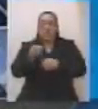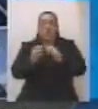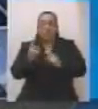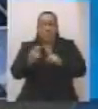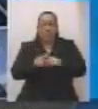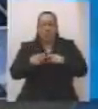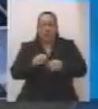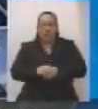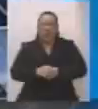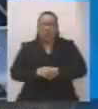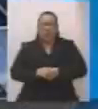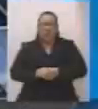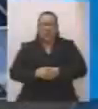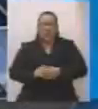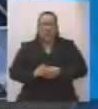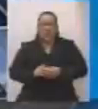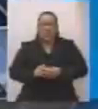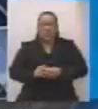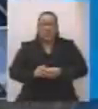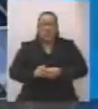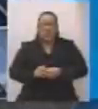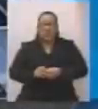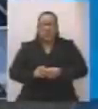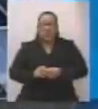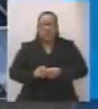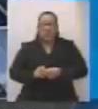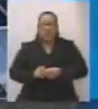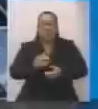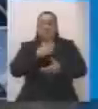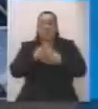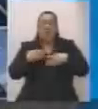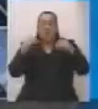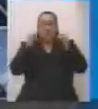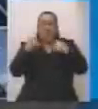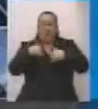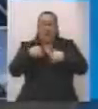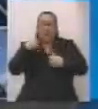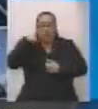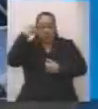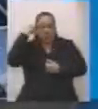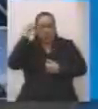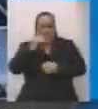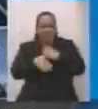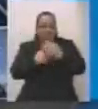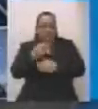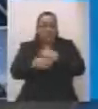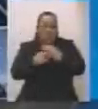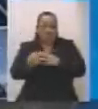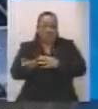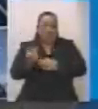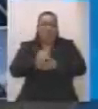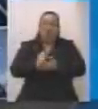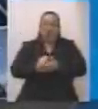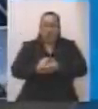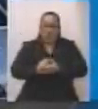primer lugar, hay un argumento moral. Nosotros pensamos que creemos que todo el mundo debe recibir el mismo